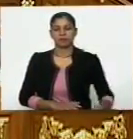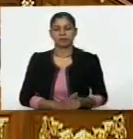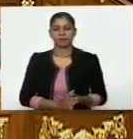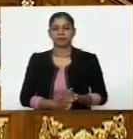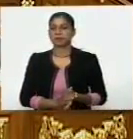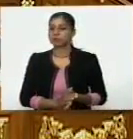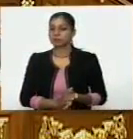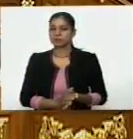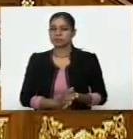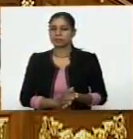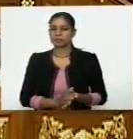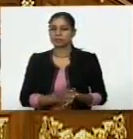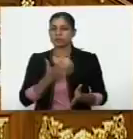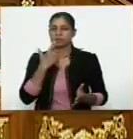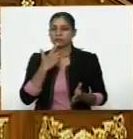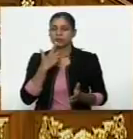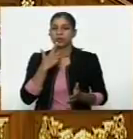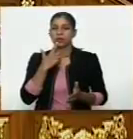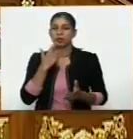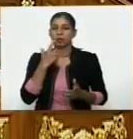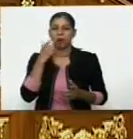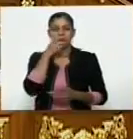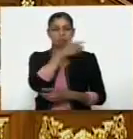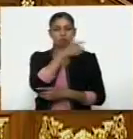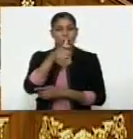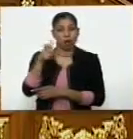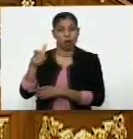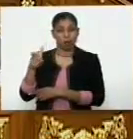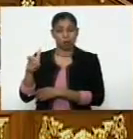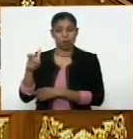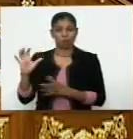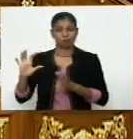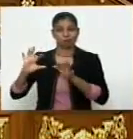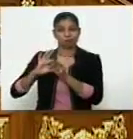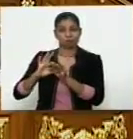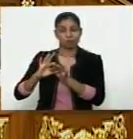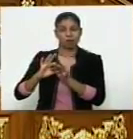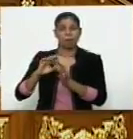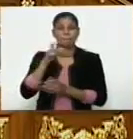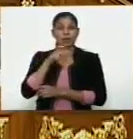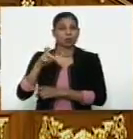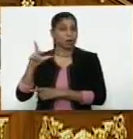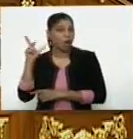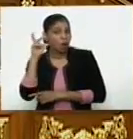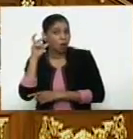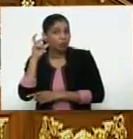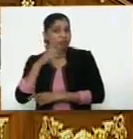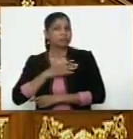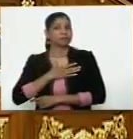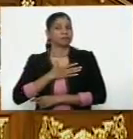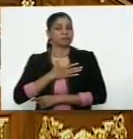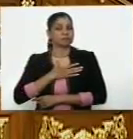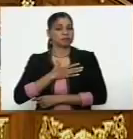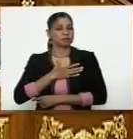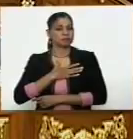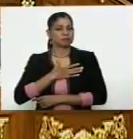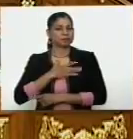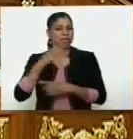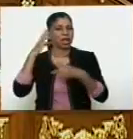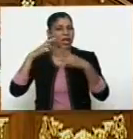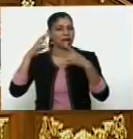debatir con nuestro pueblo y todos los que nos oyen de las